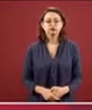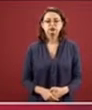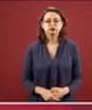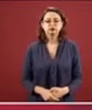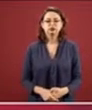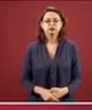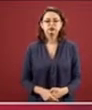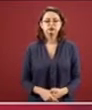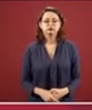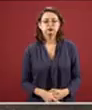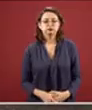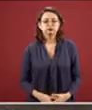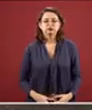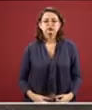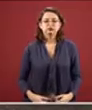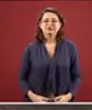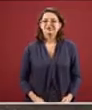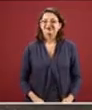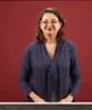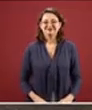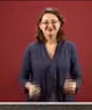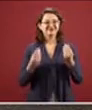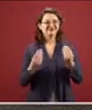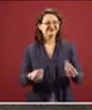se dicen muchas mentiras,